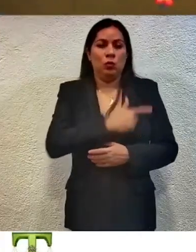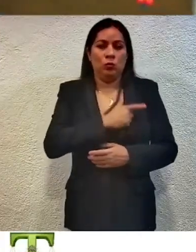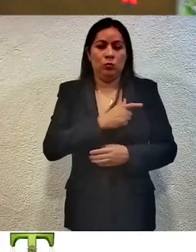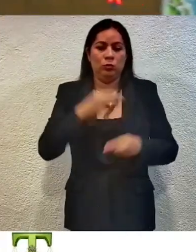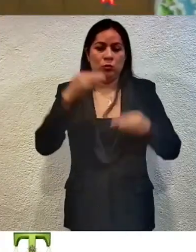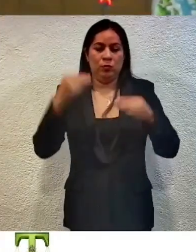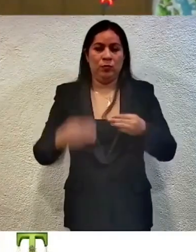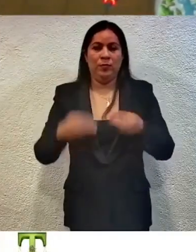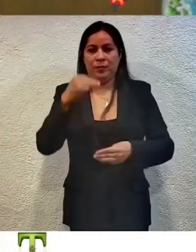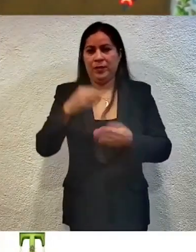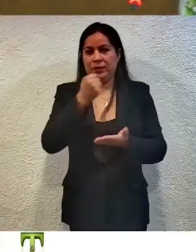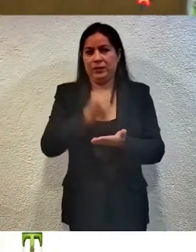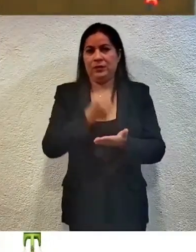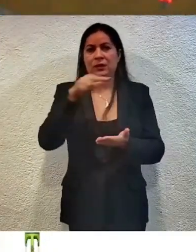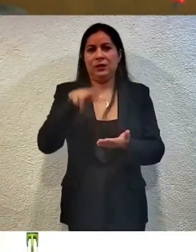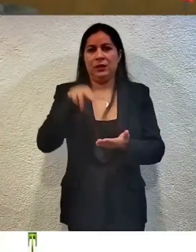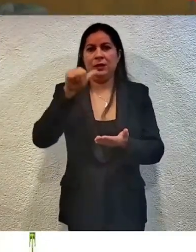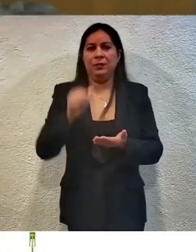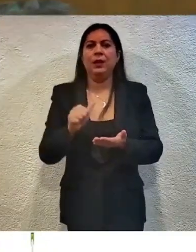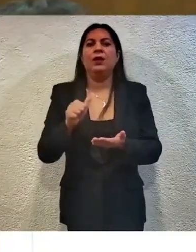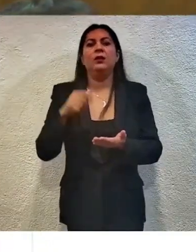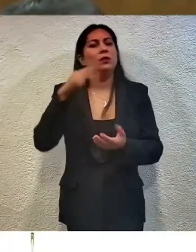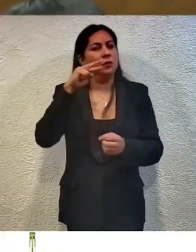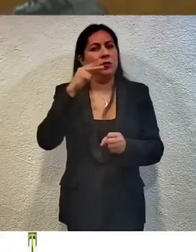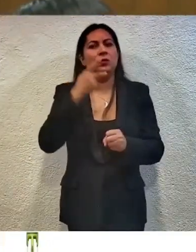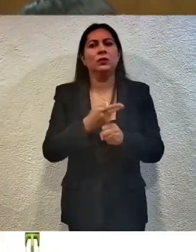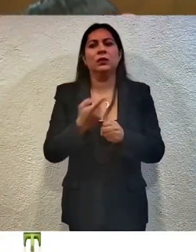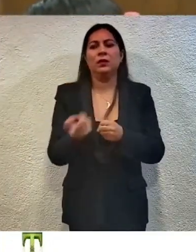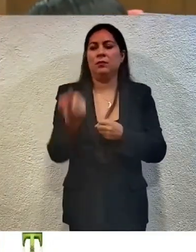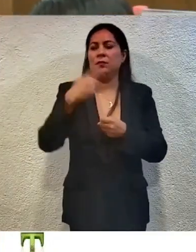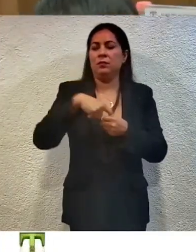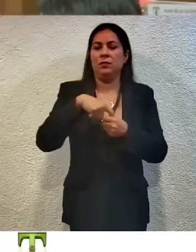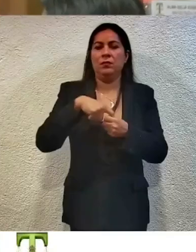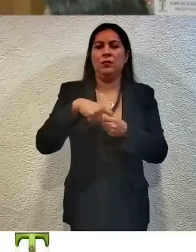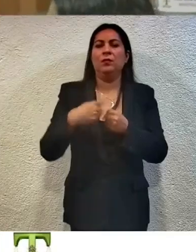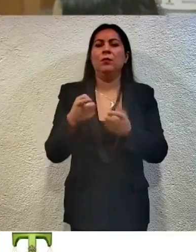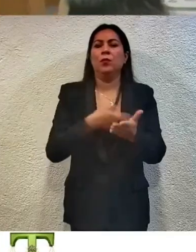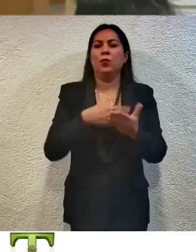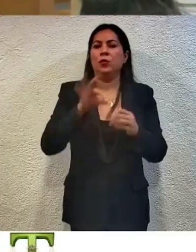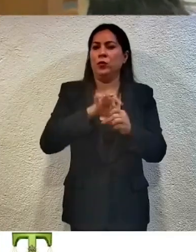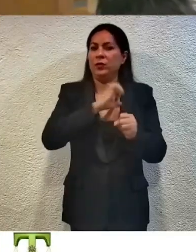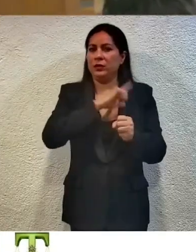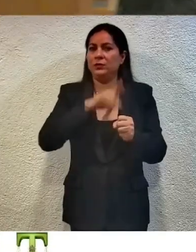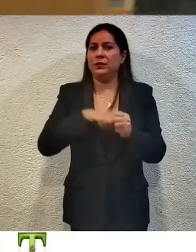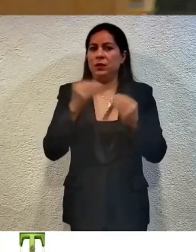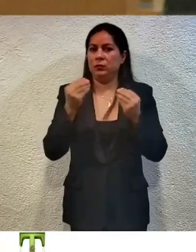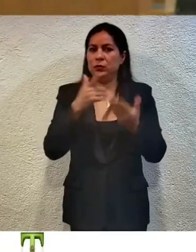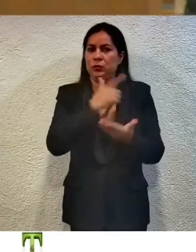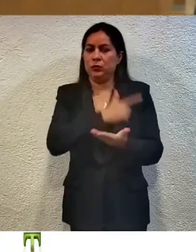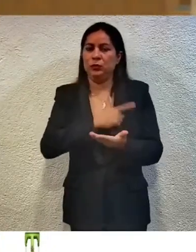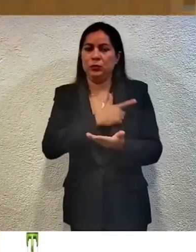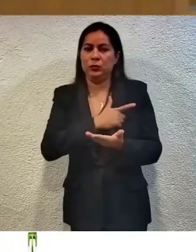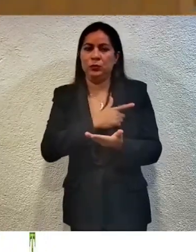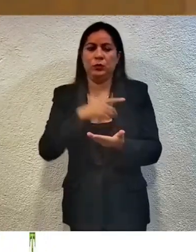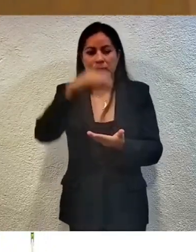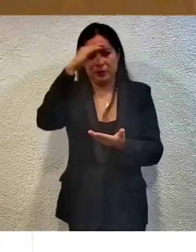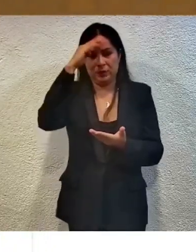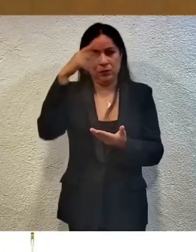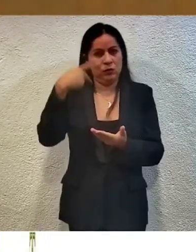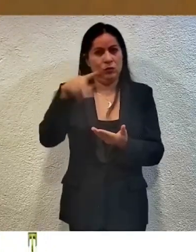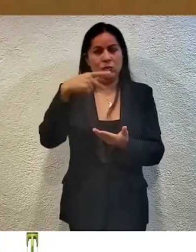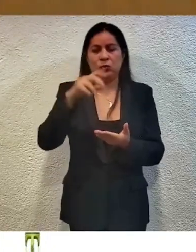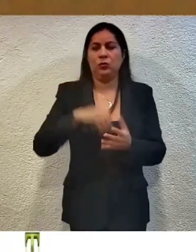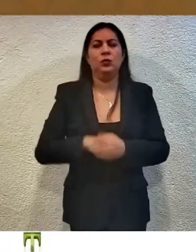magistrada Alma, si es su voluntad adherirse a mi voto particular, con mucho gusto, lo dejo a consideración de